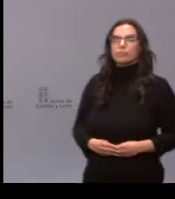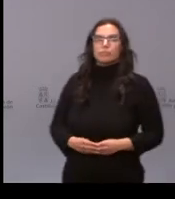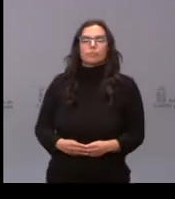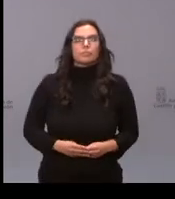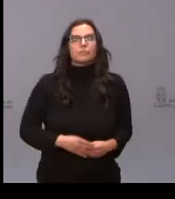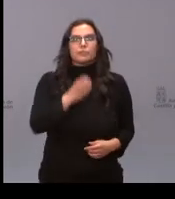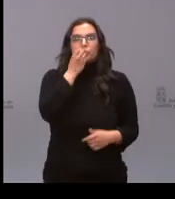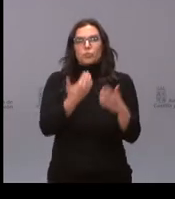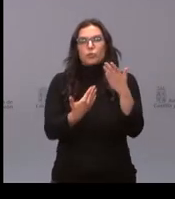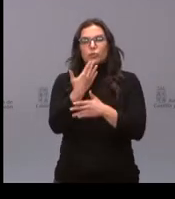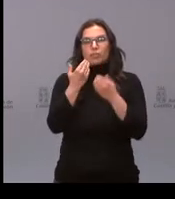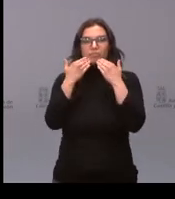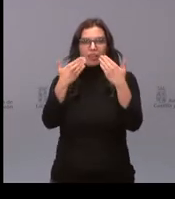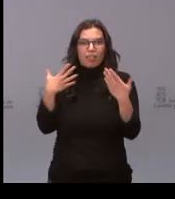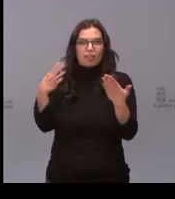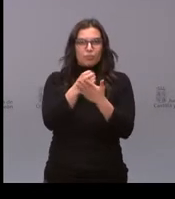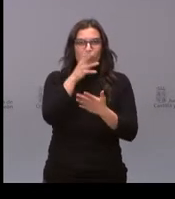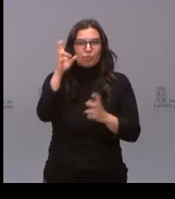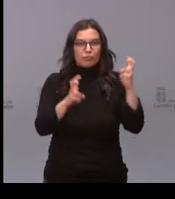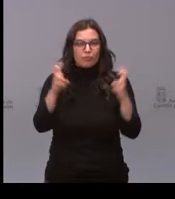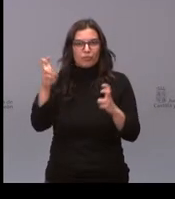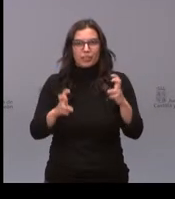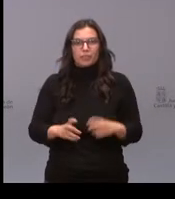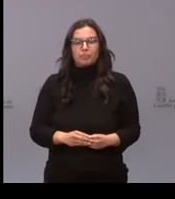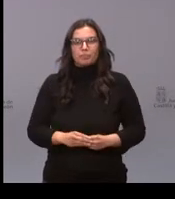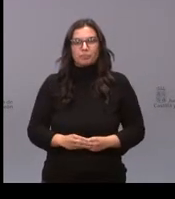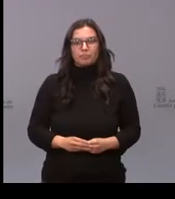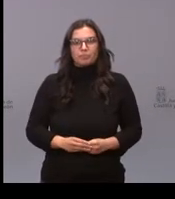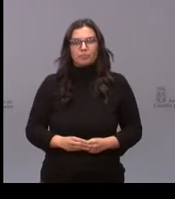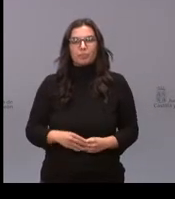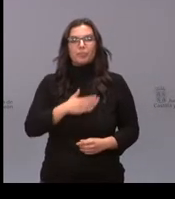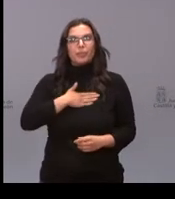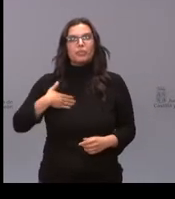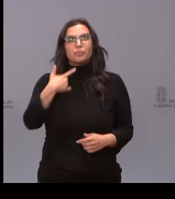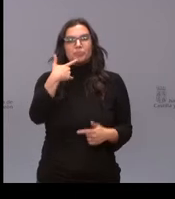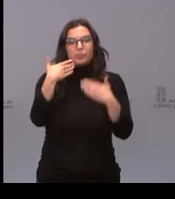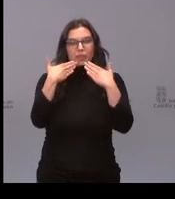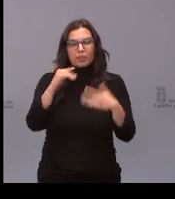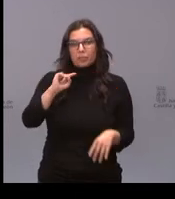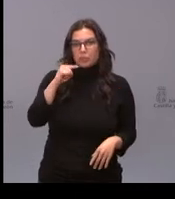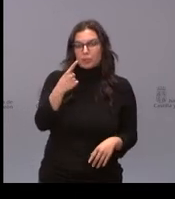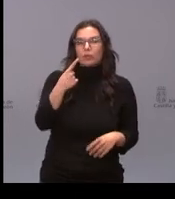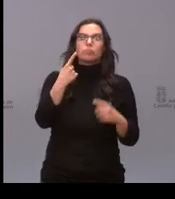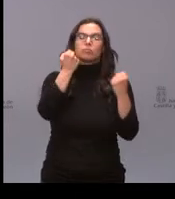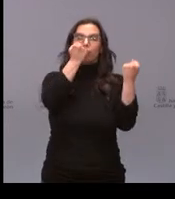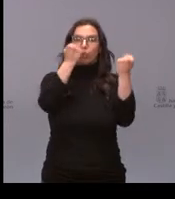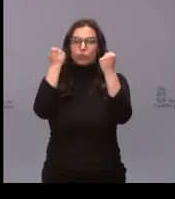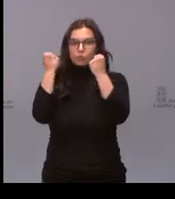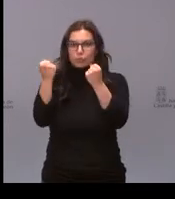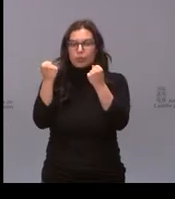Buenos días. Muchas gracias a todos por su asistencia. Quiero dar las gracias, en primer lugar, a las